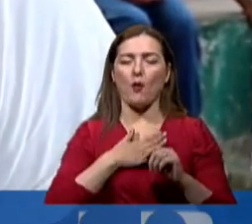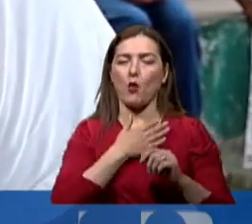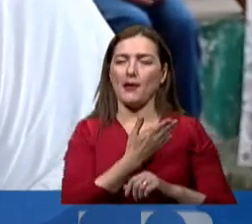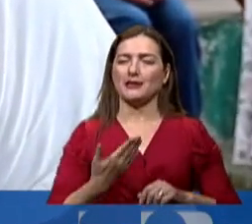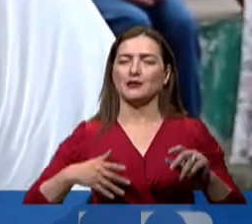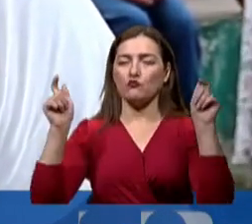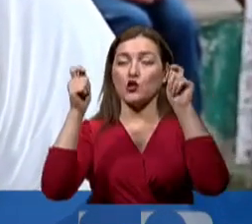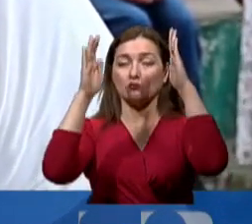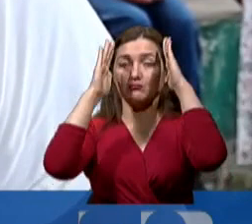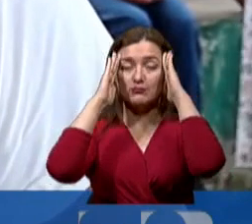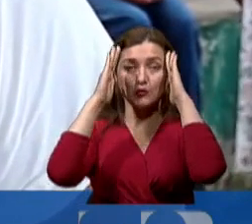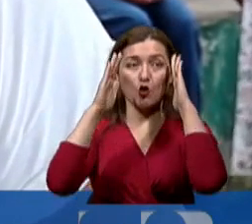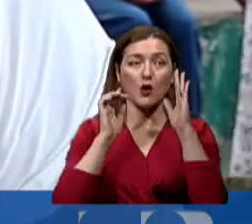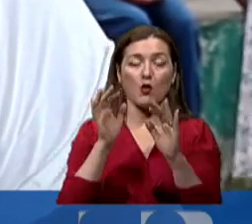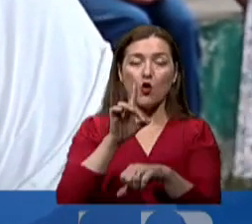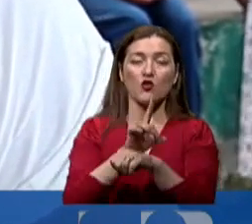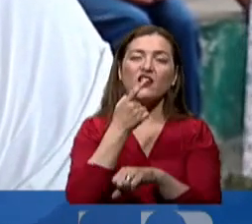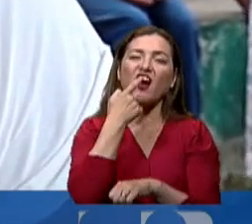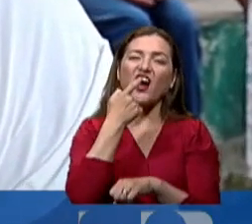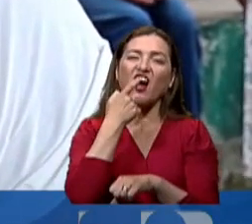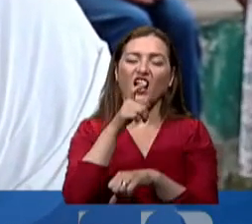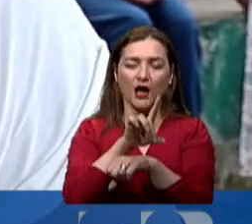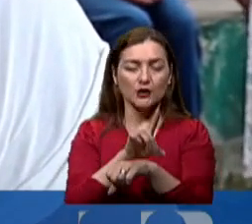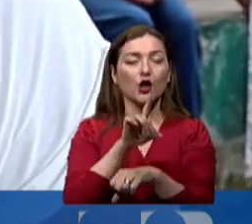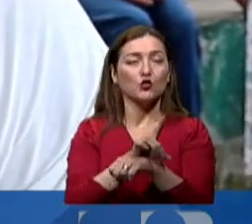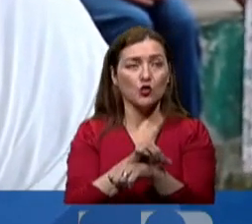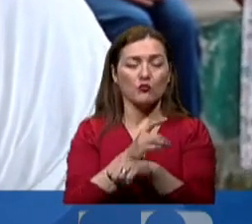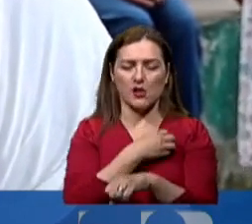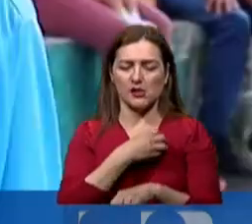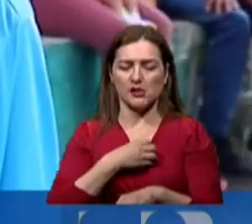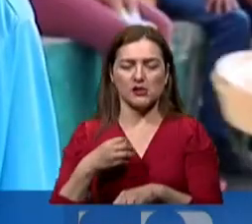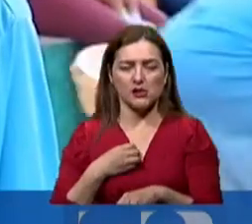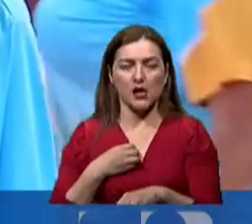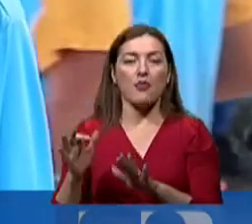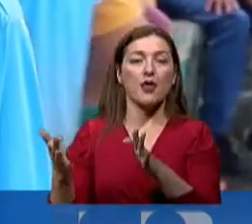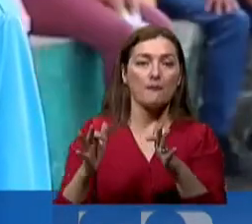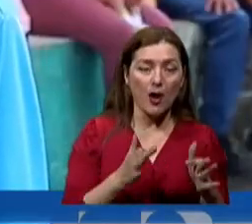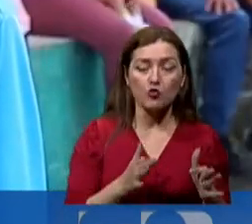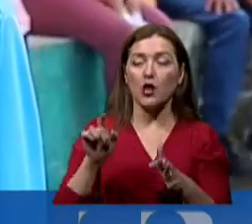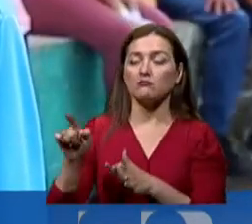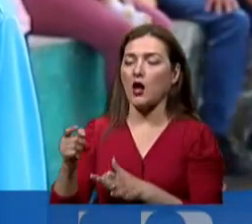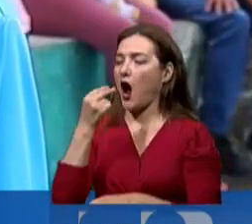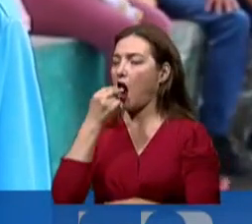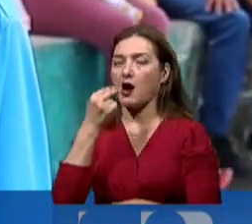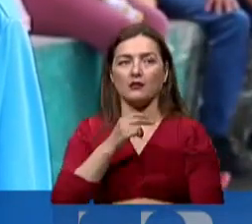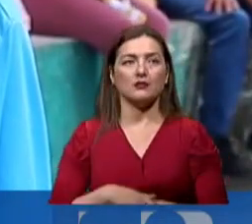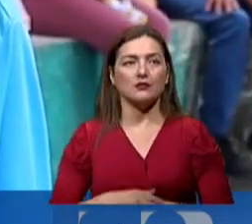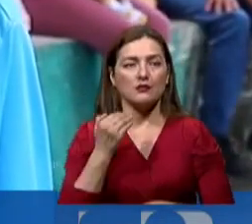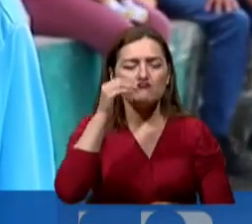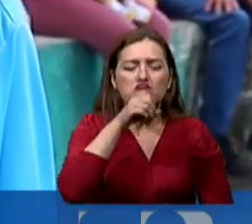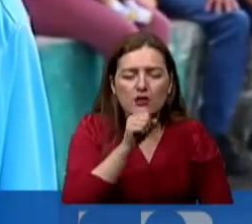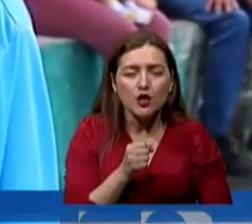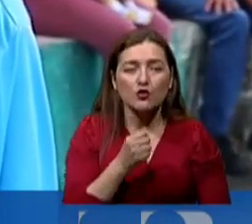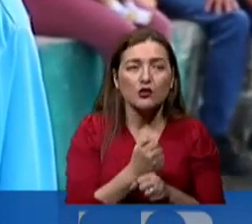con medicina, con el doctor odontólogo, con la terapeuta y con la nutricionista. Ya de tercera edad no podemos